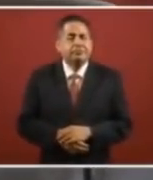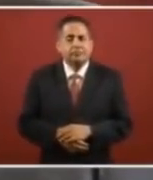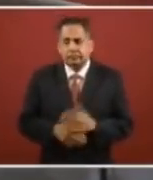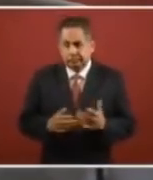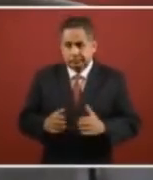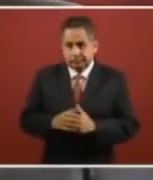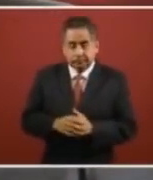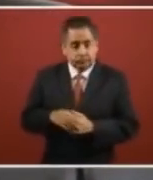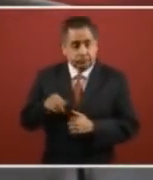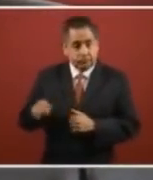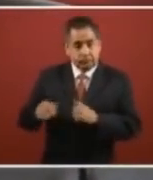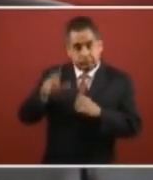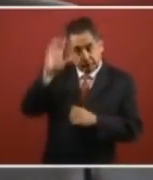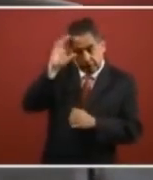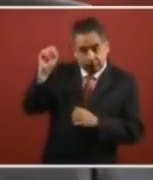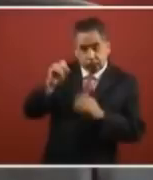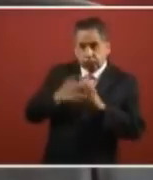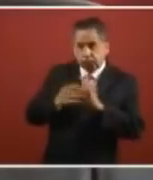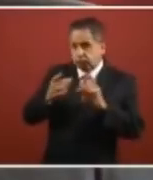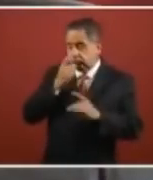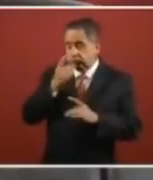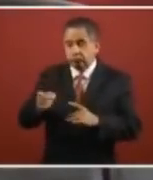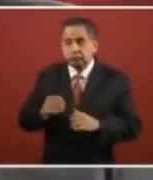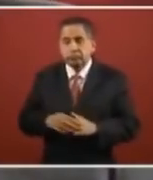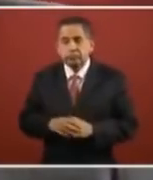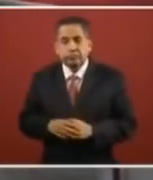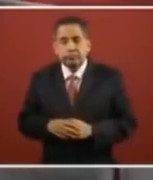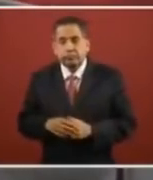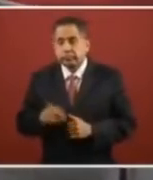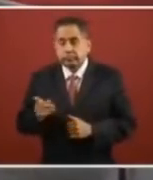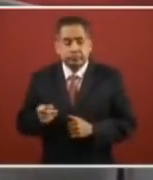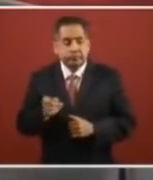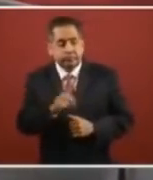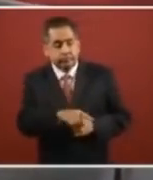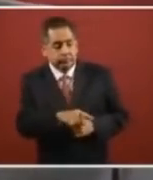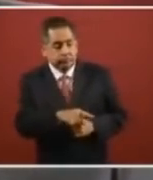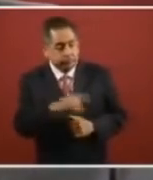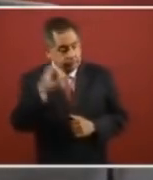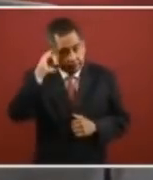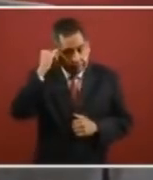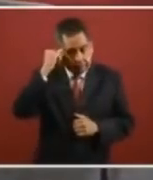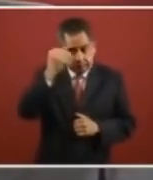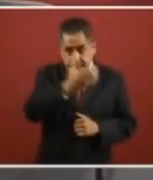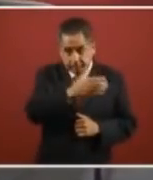Le seguía diciendo que se eduque al hijo del campesino